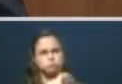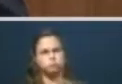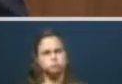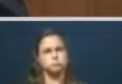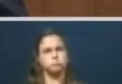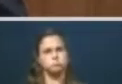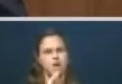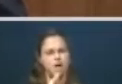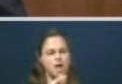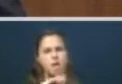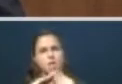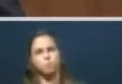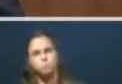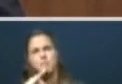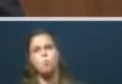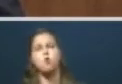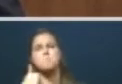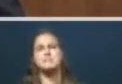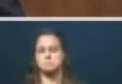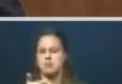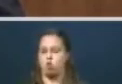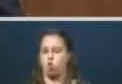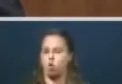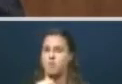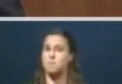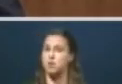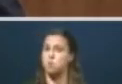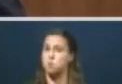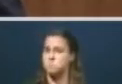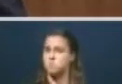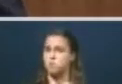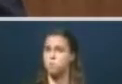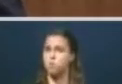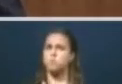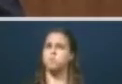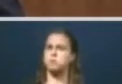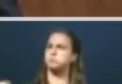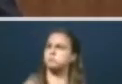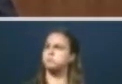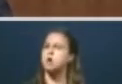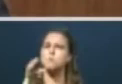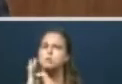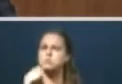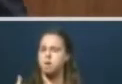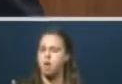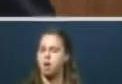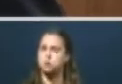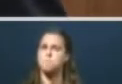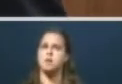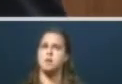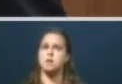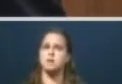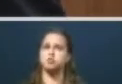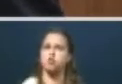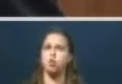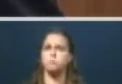más adecuadas de colaboración para que nuestras entidades locales sigan participando de manera tan positiva como hasta ahora en la gestión de